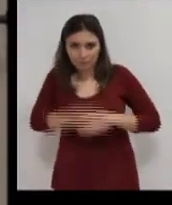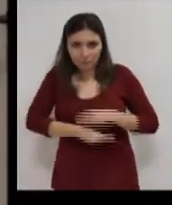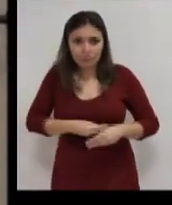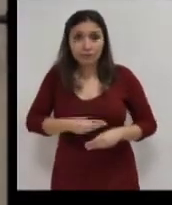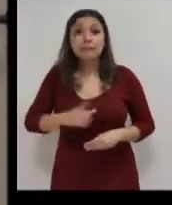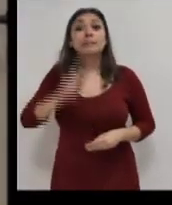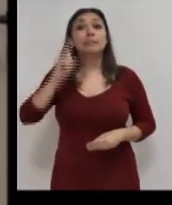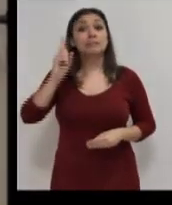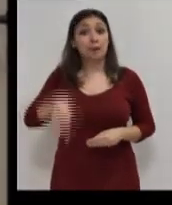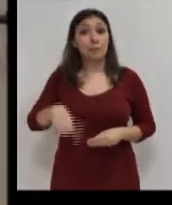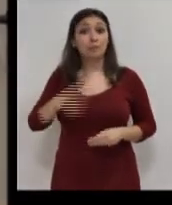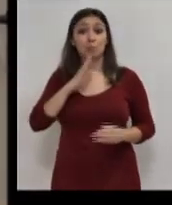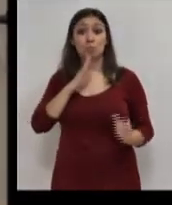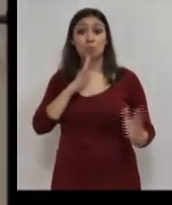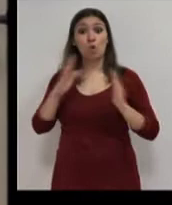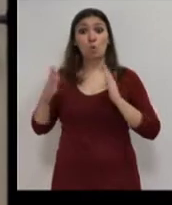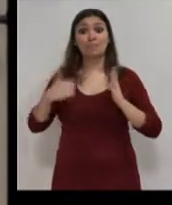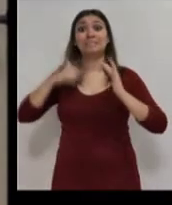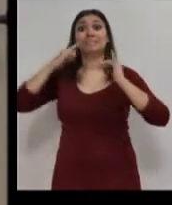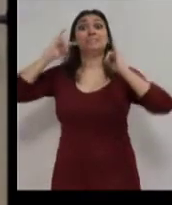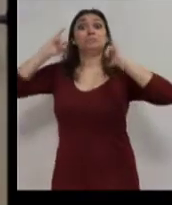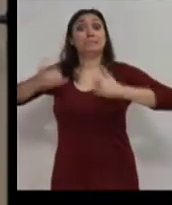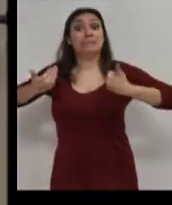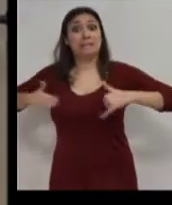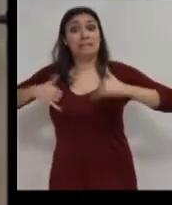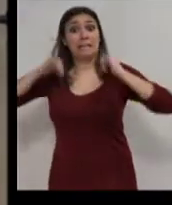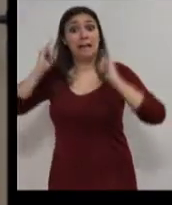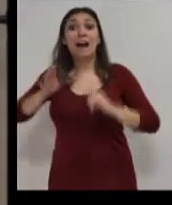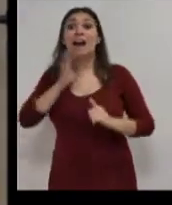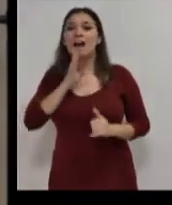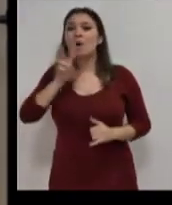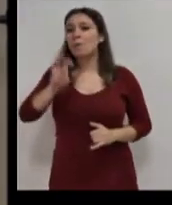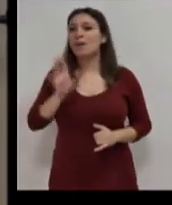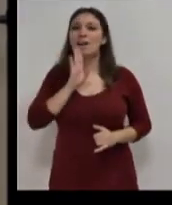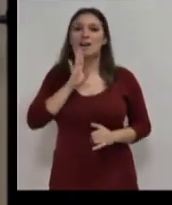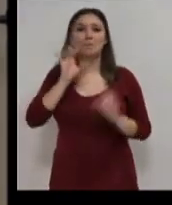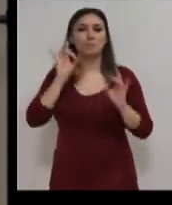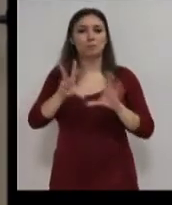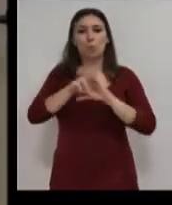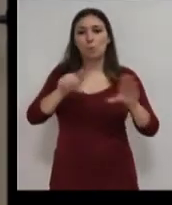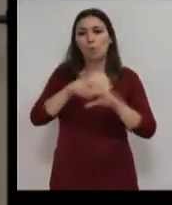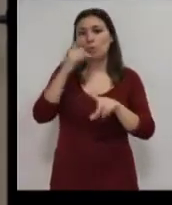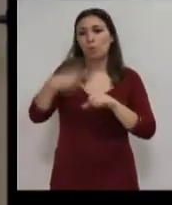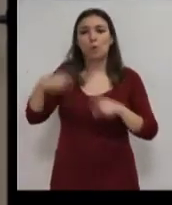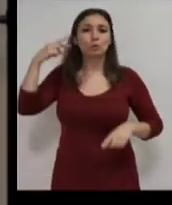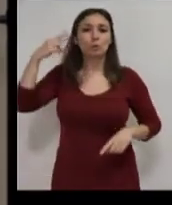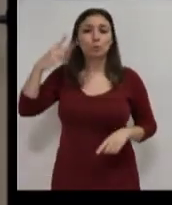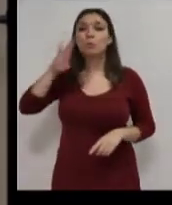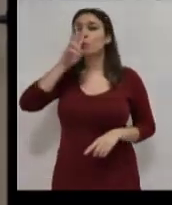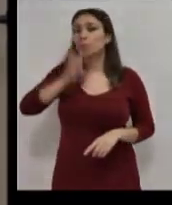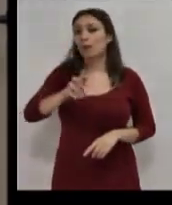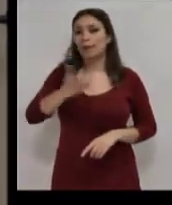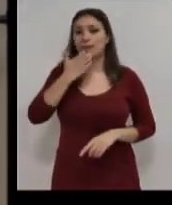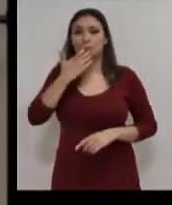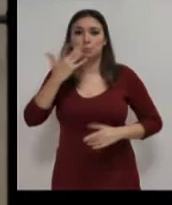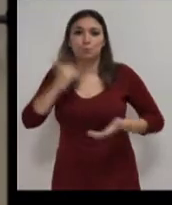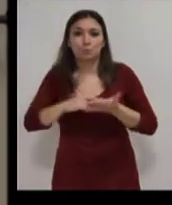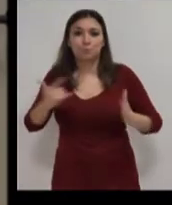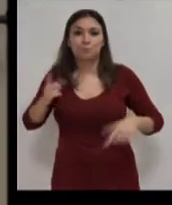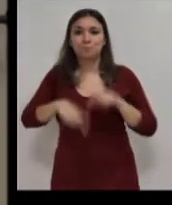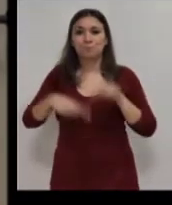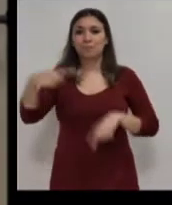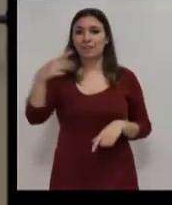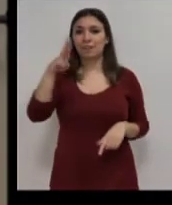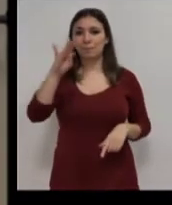planificación. También va a poder consumir estos contenidos en el momento que llega a este sitio, puesto que todos nuestros